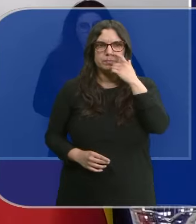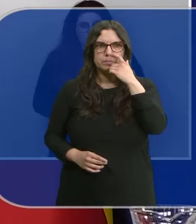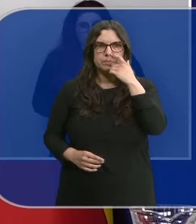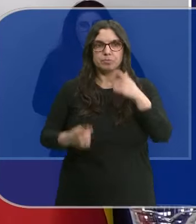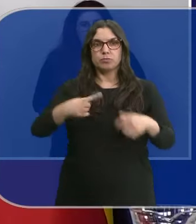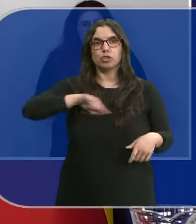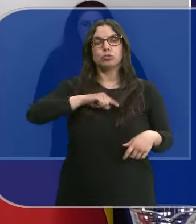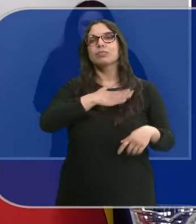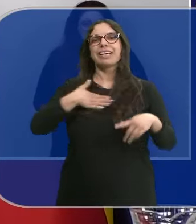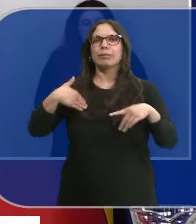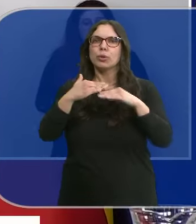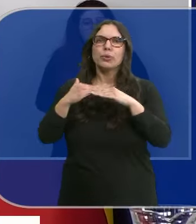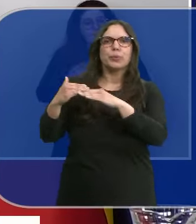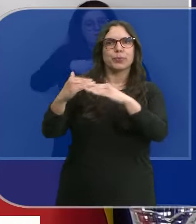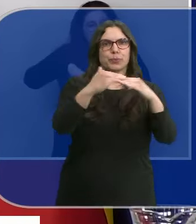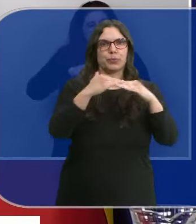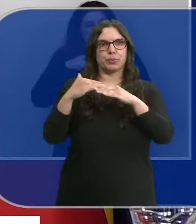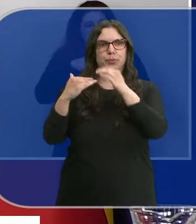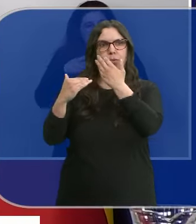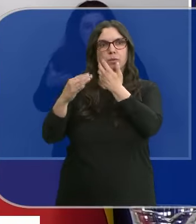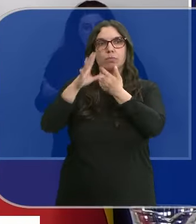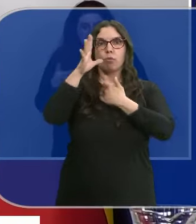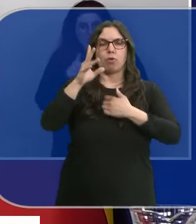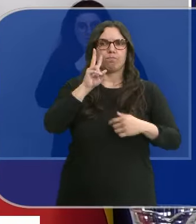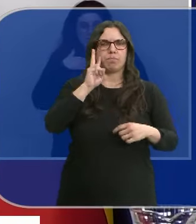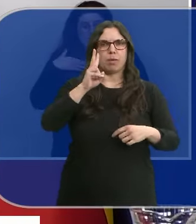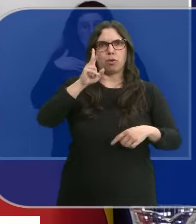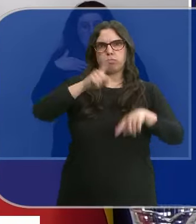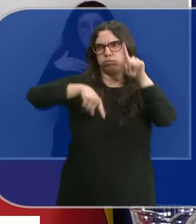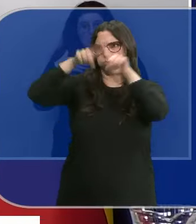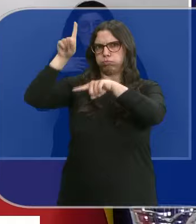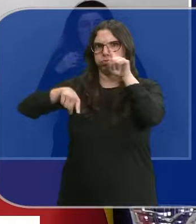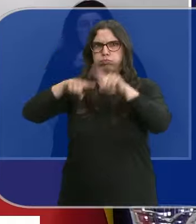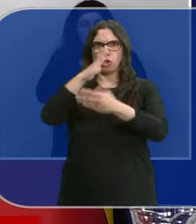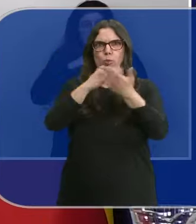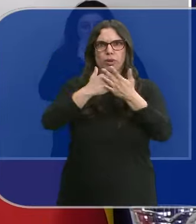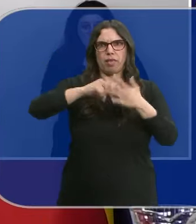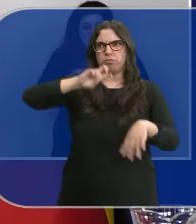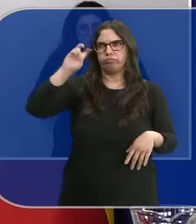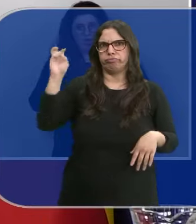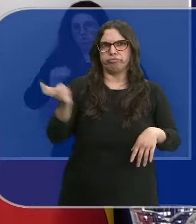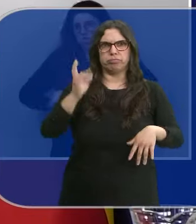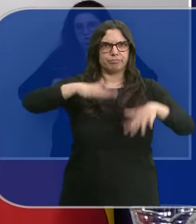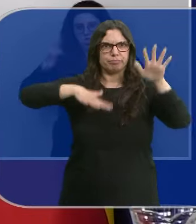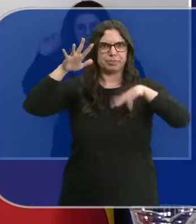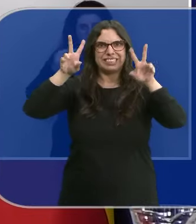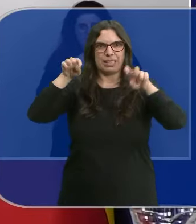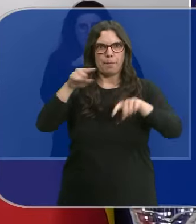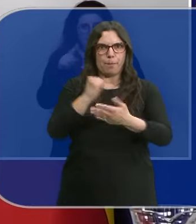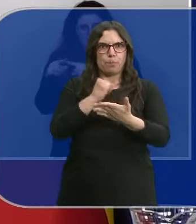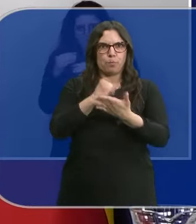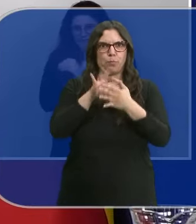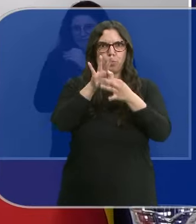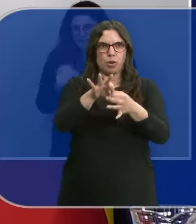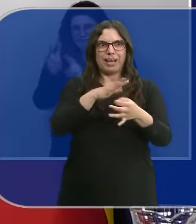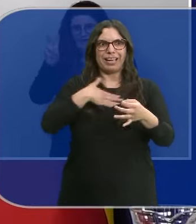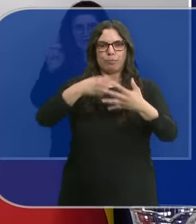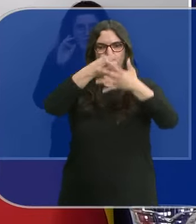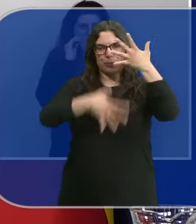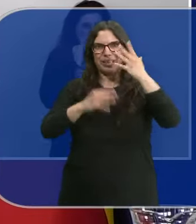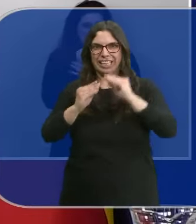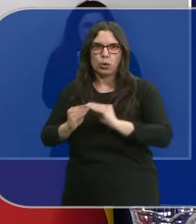Queremos igualar, equiparar, dada la heterogenicidad que hay dentro de todas las comunidades autónomas con respecto a esta prueba, igualar y